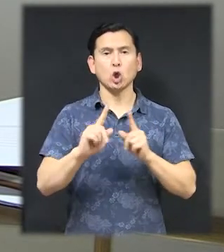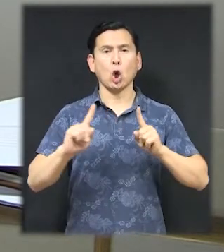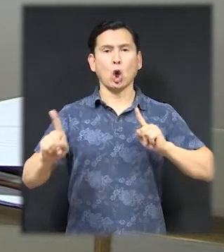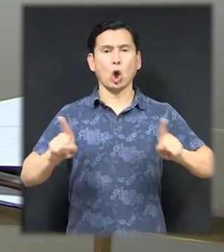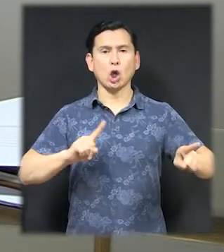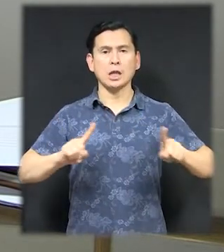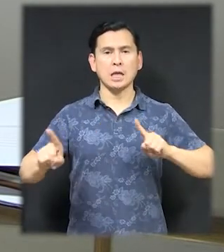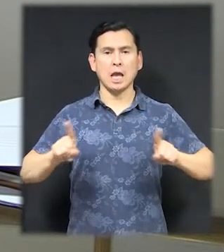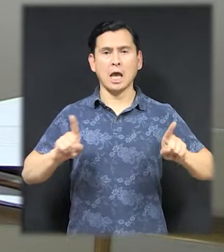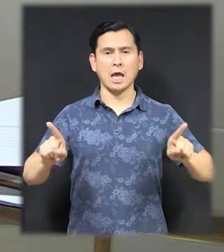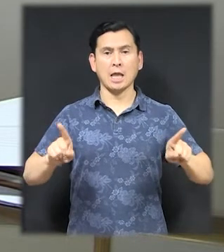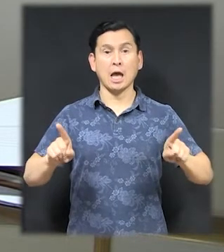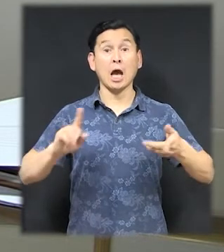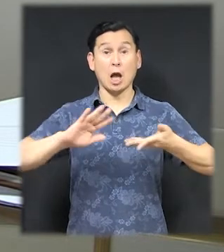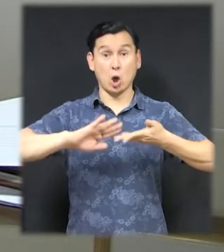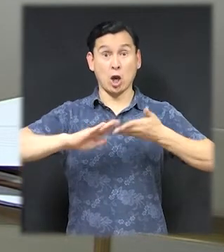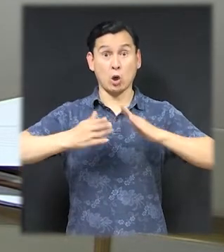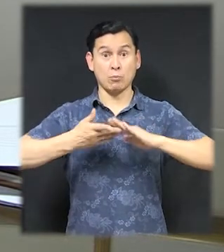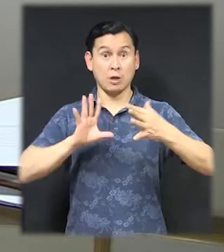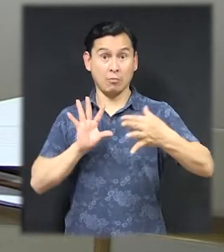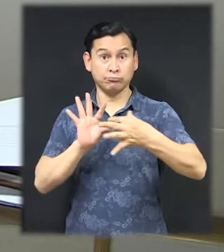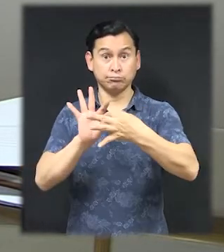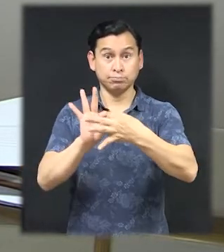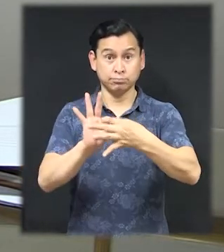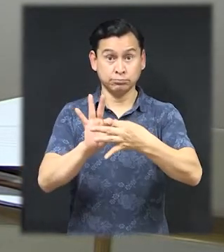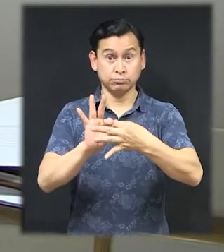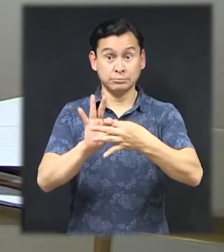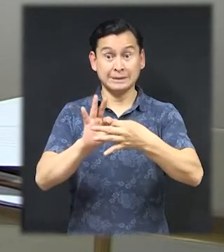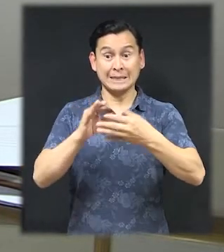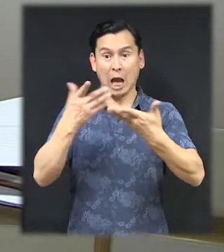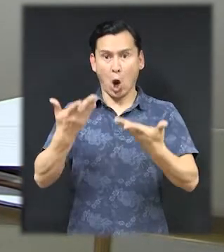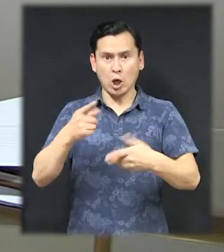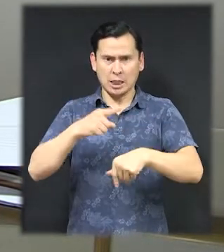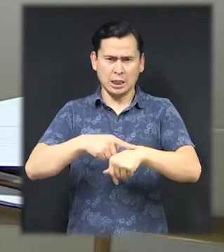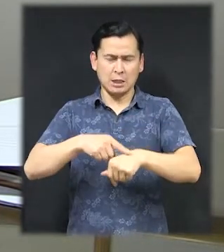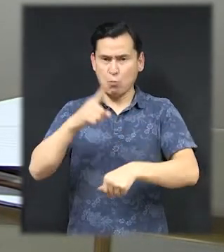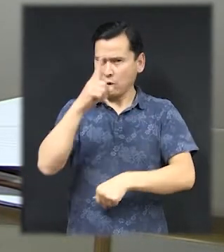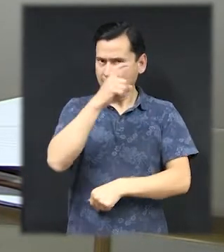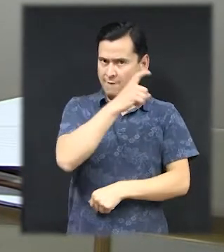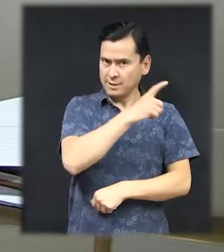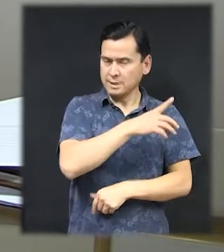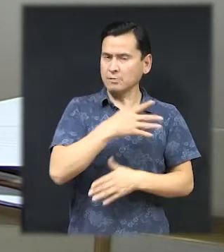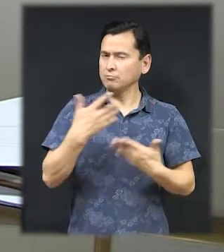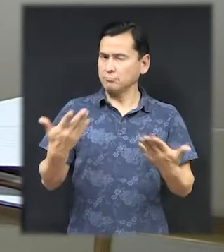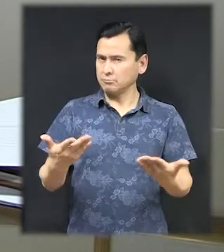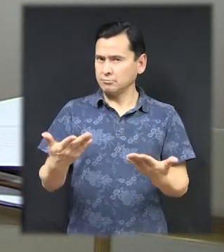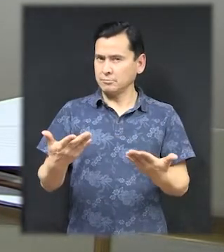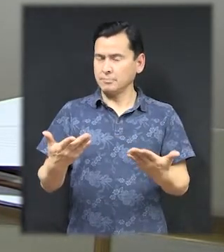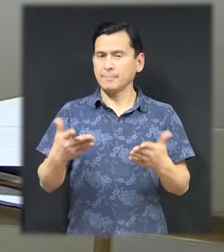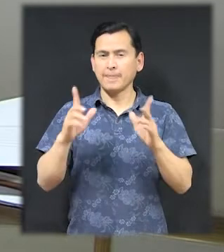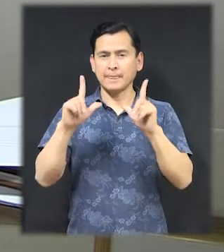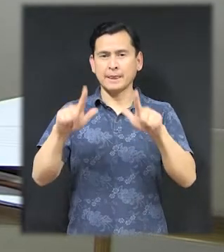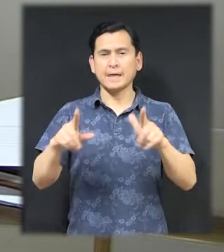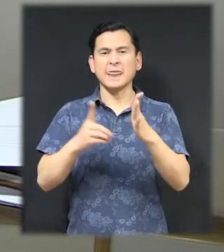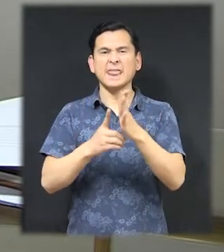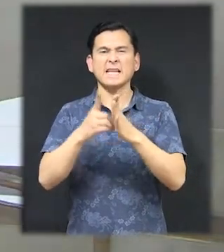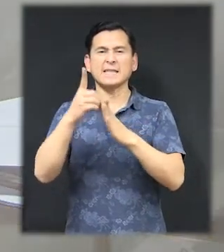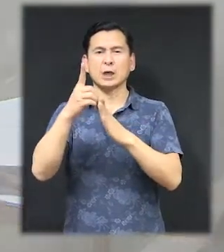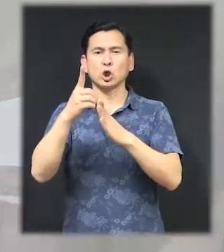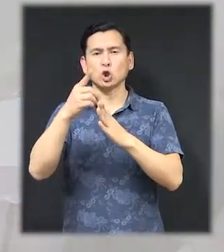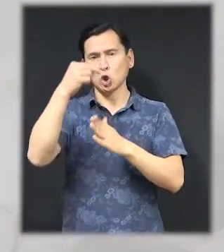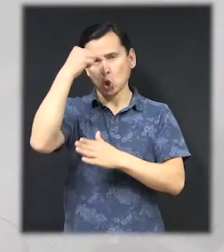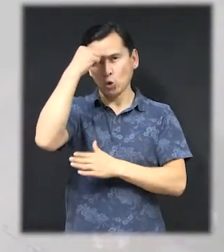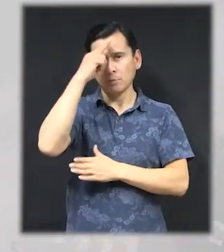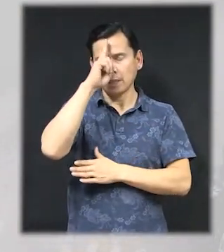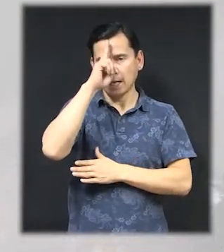capacidad de levantar los requerimientos y necesidades que tiene la comunidad. Lo primero que tenemos que destacar dentro del ámbito del